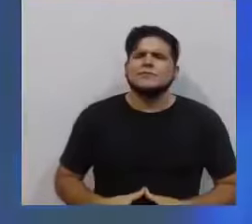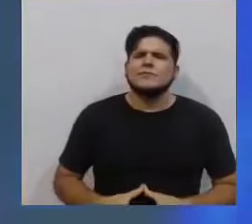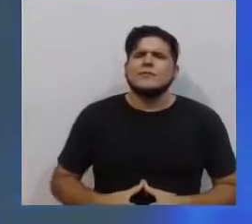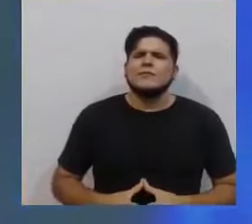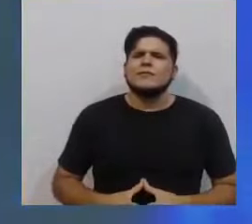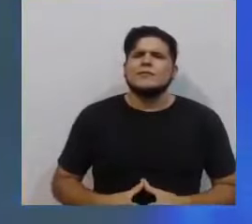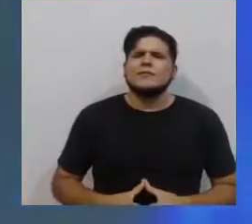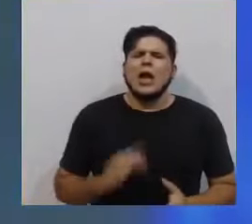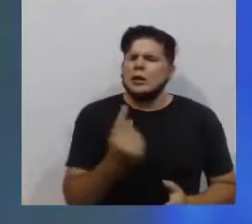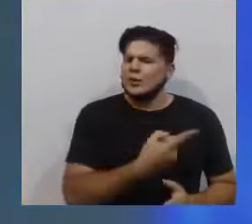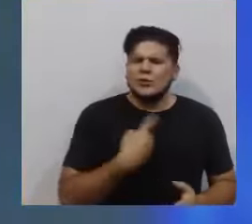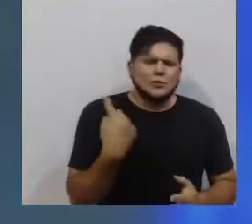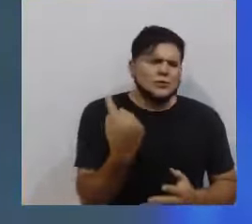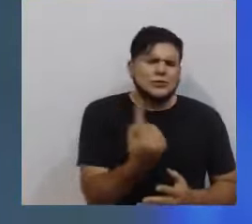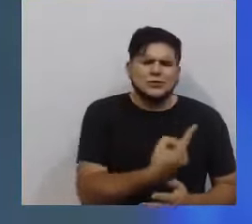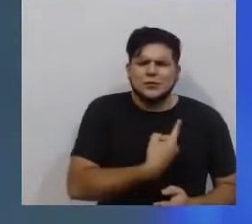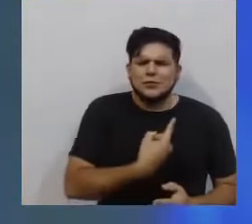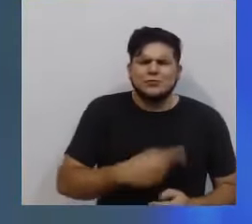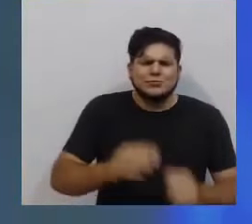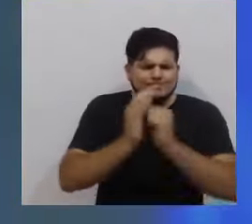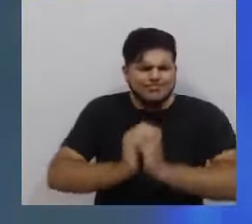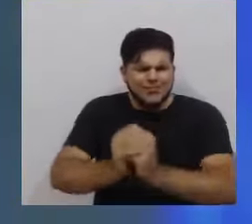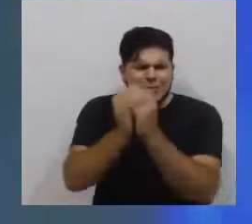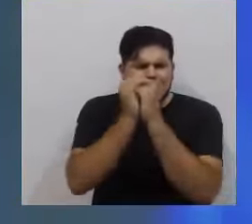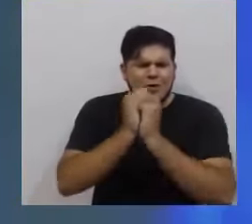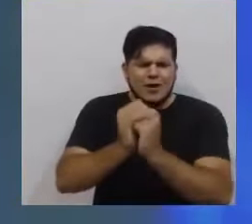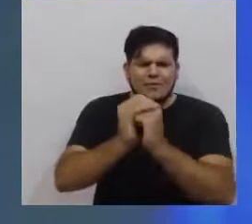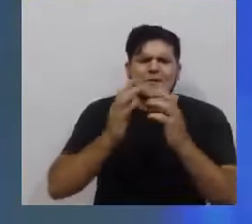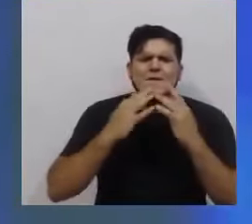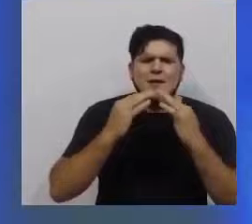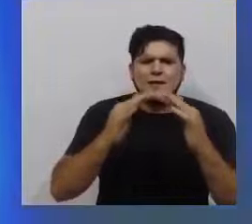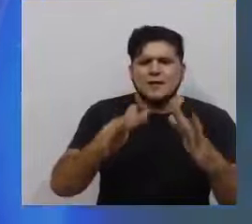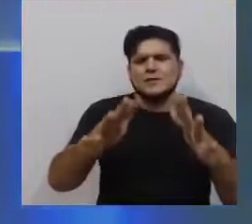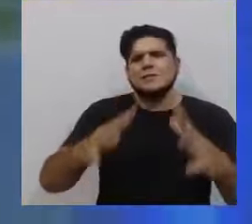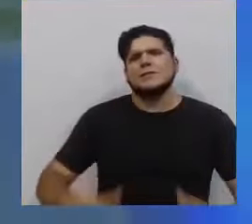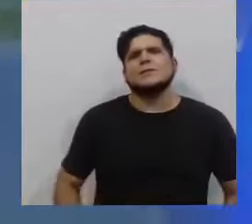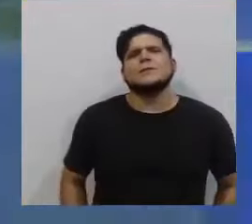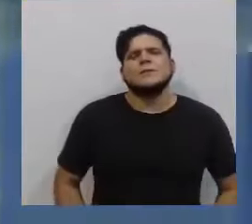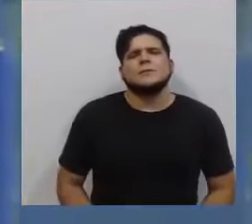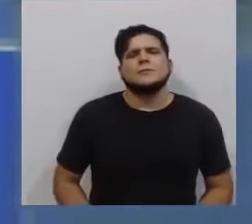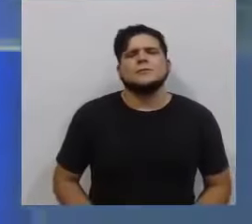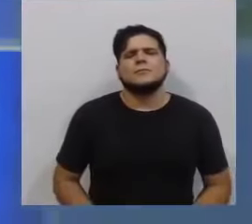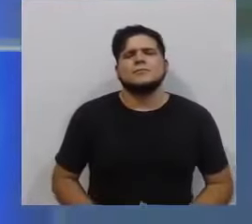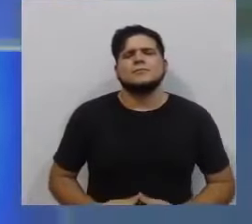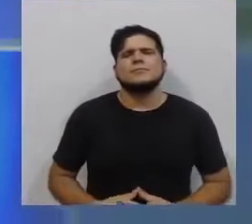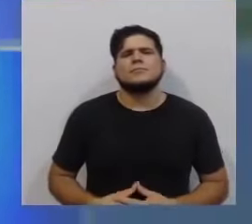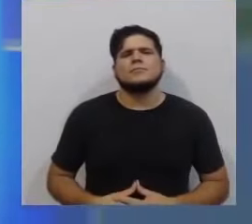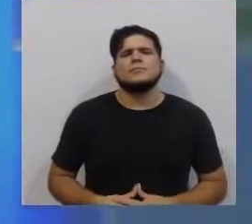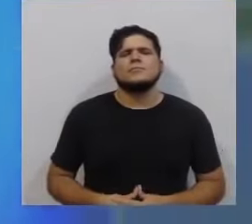jesus yo no sé qué oración tiene que hacer usted ahora o yo siento en mi espíritu que se tiene que orar con